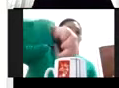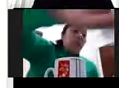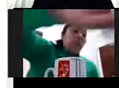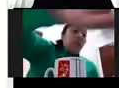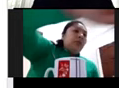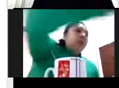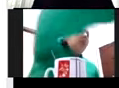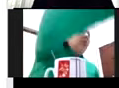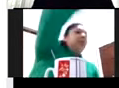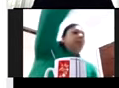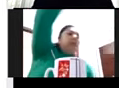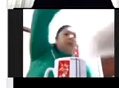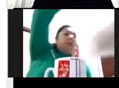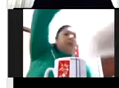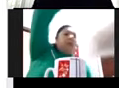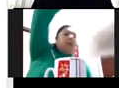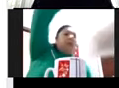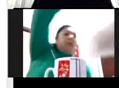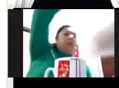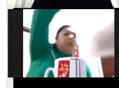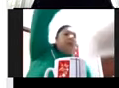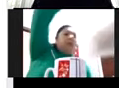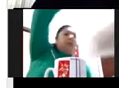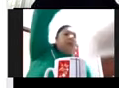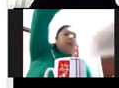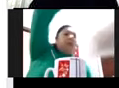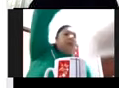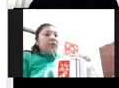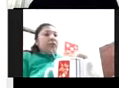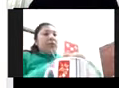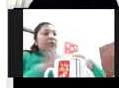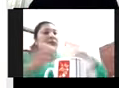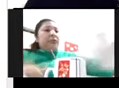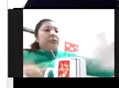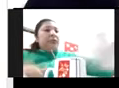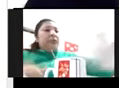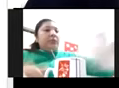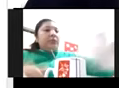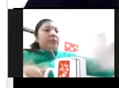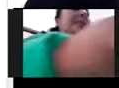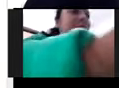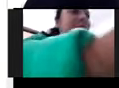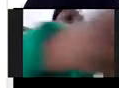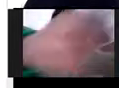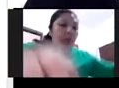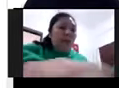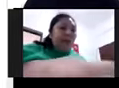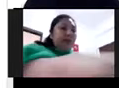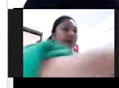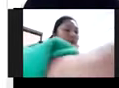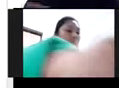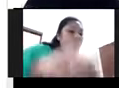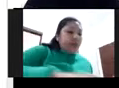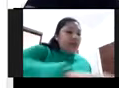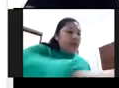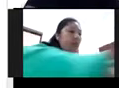funcionarios para que no quede demasiado aferrado al formalismo. Digamos que